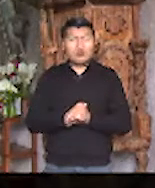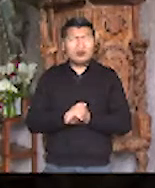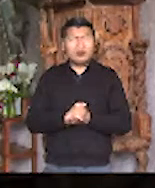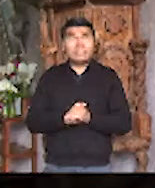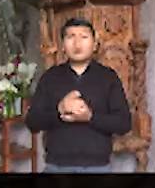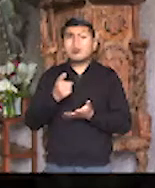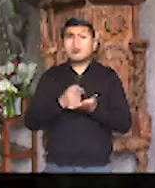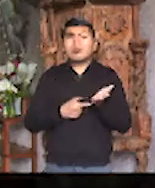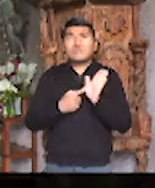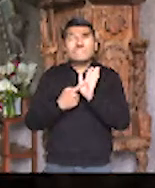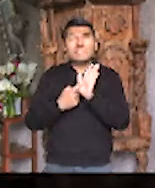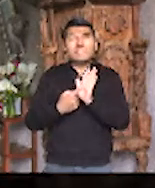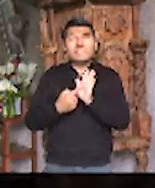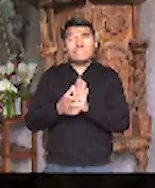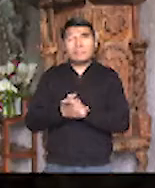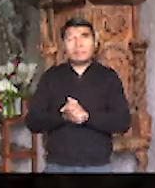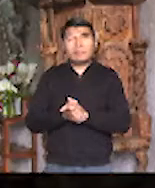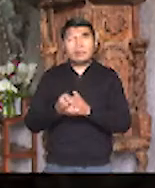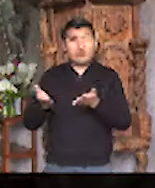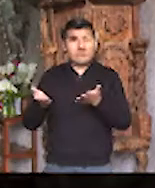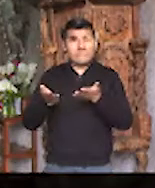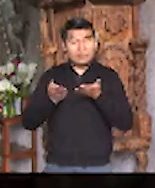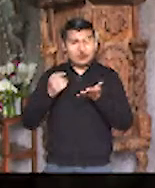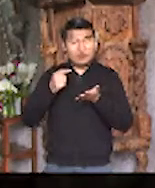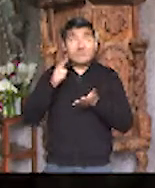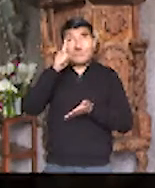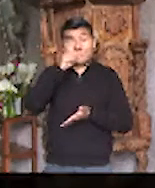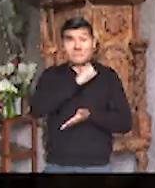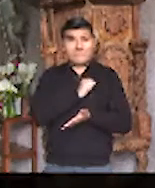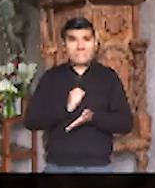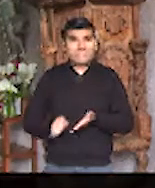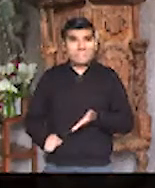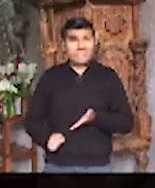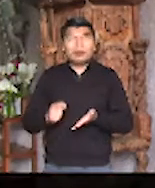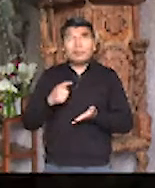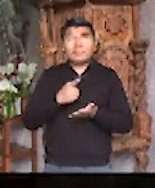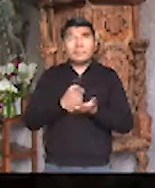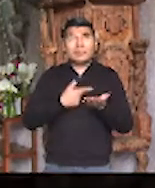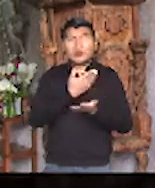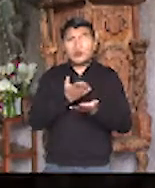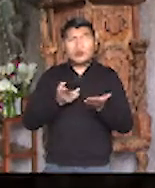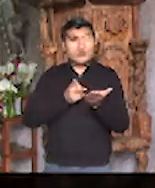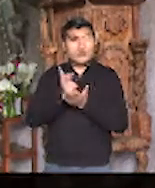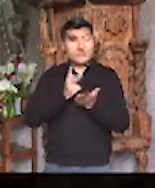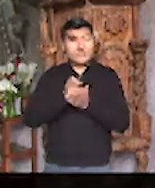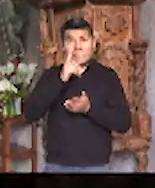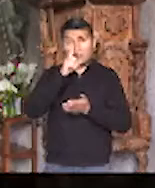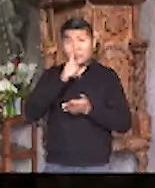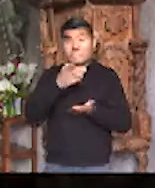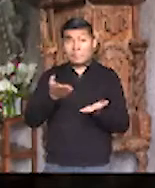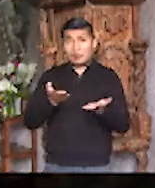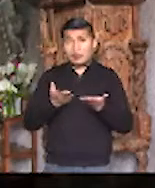señal nos das tu señor que garantía nos ofreces